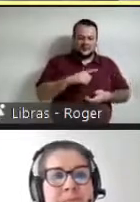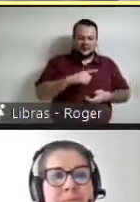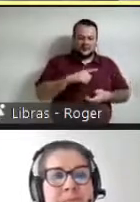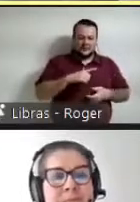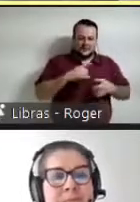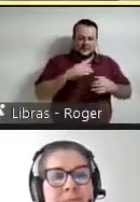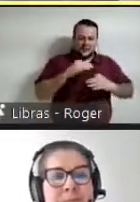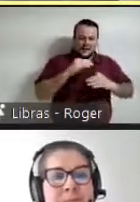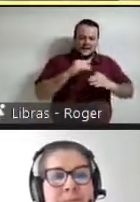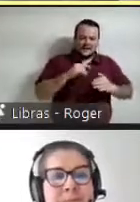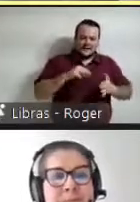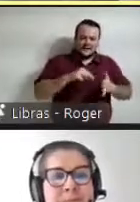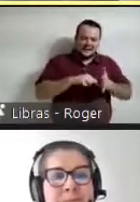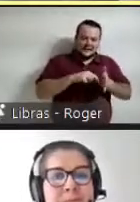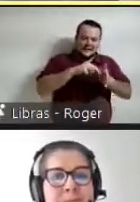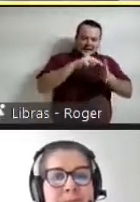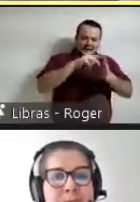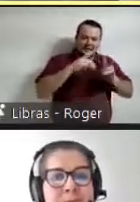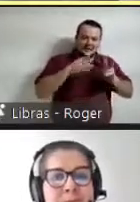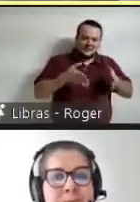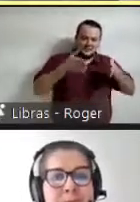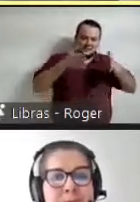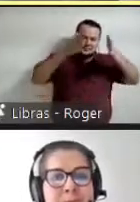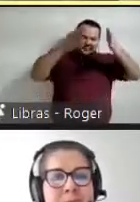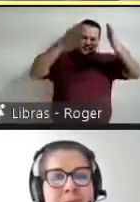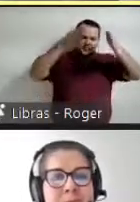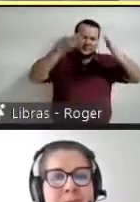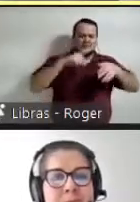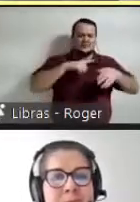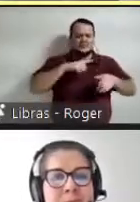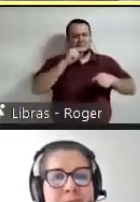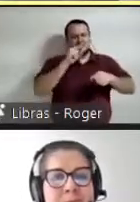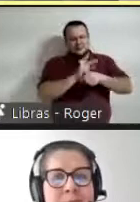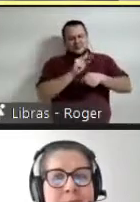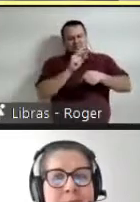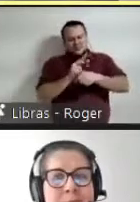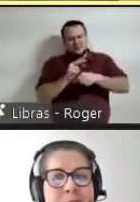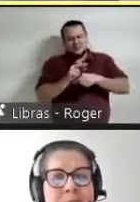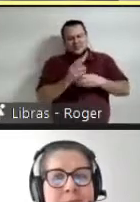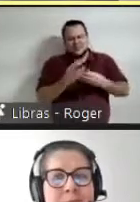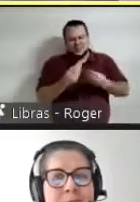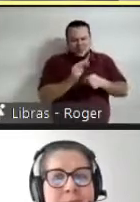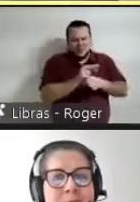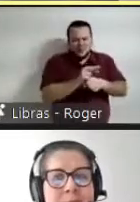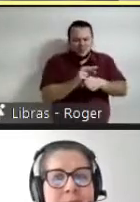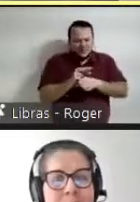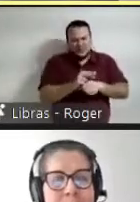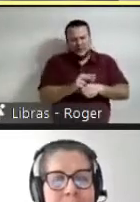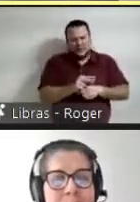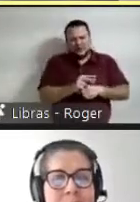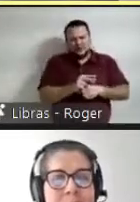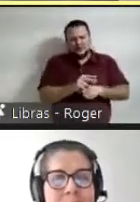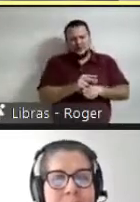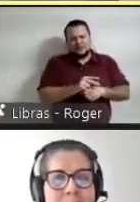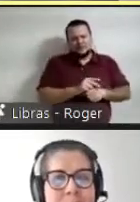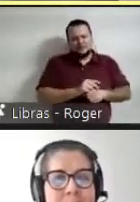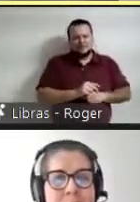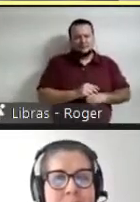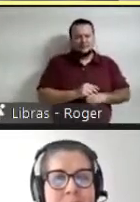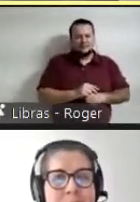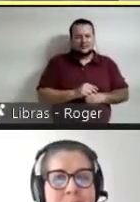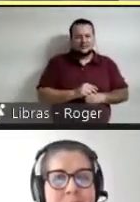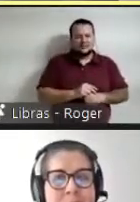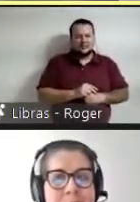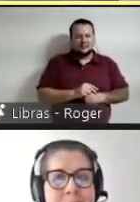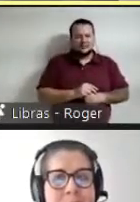protege parte de esta restauración fue una imagen clave en el imaginario para la definición del edificio